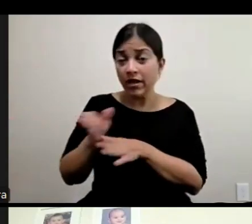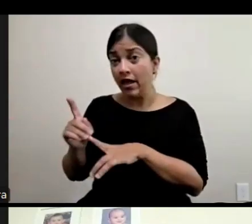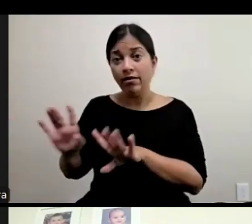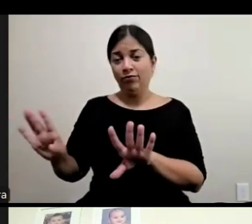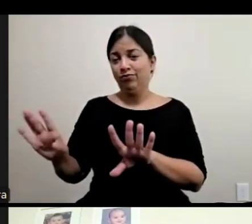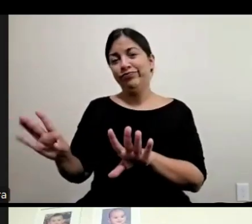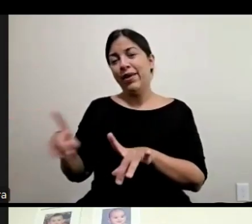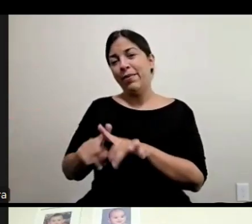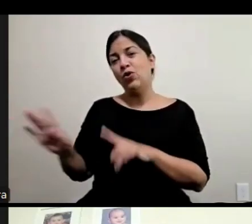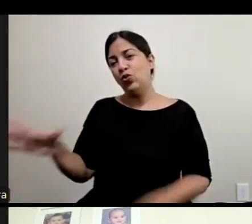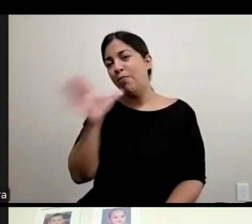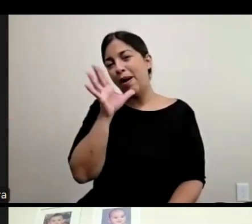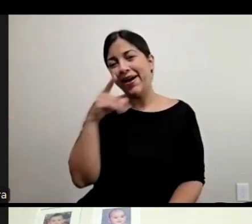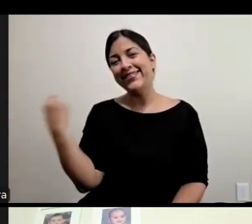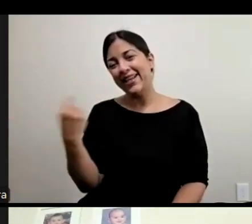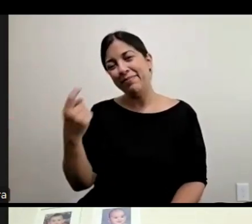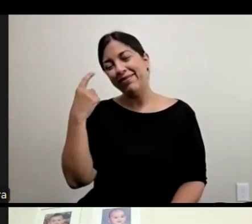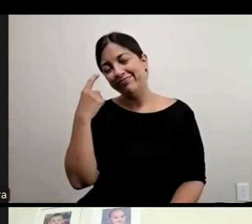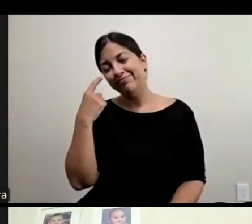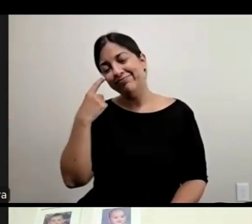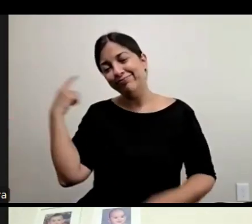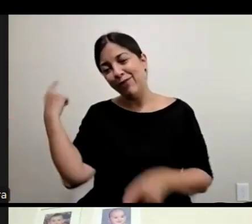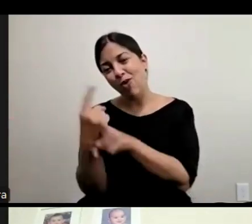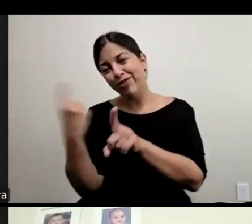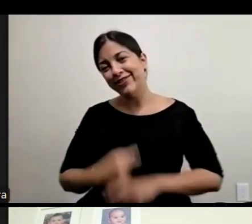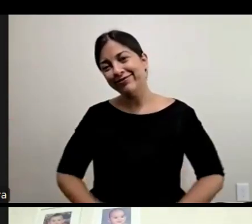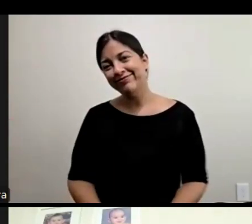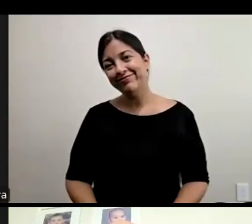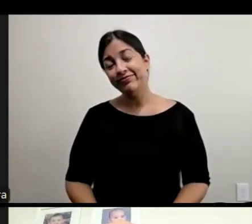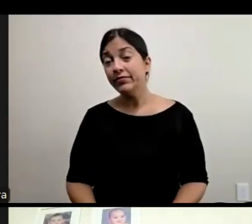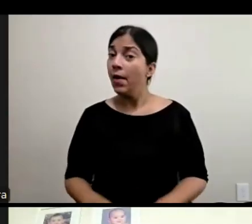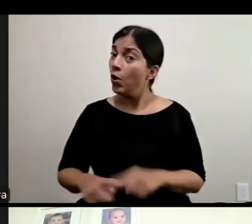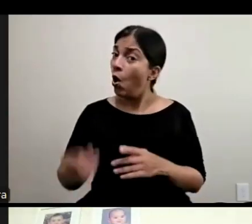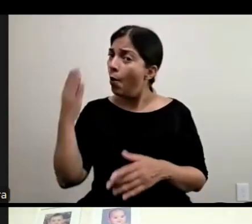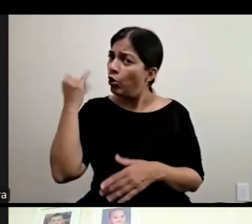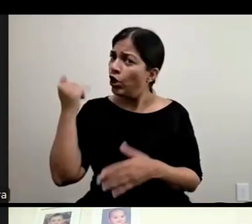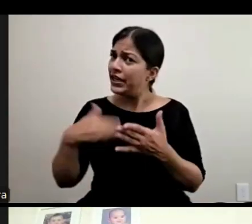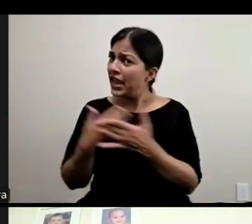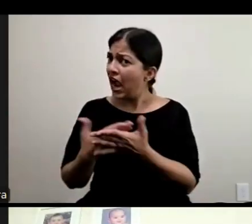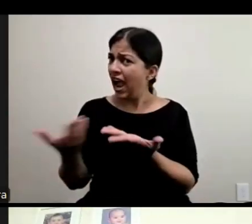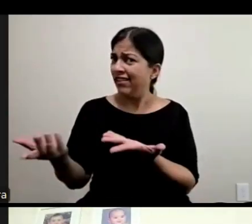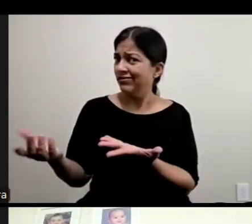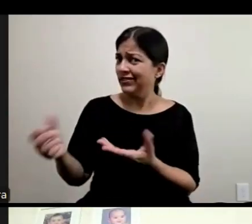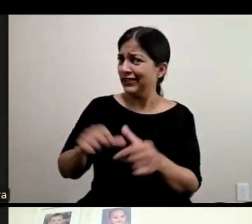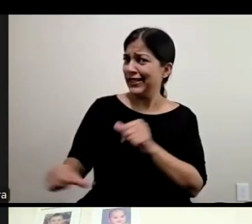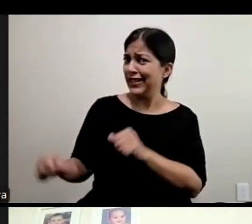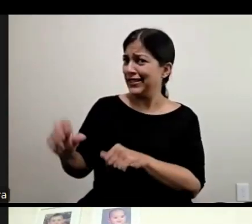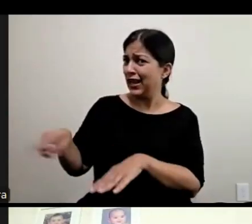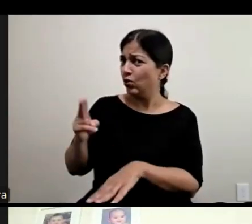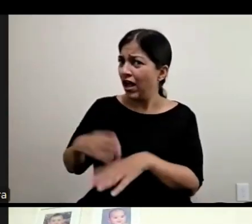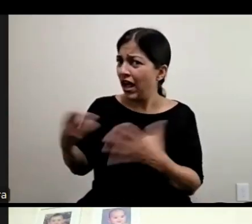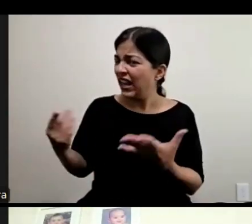tuvo razón. Ella siempre tiene la razón. Pero entonces, ¿por qué llegas a naturales? O sea, ¿qué es lo que te lleva a naturales como